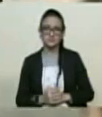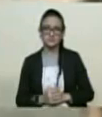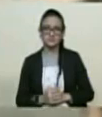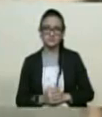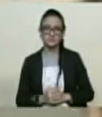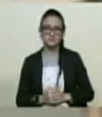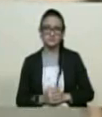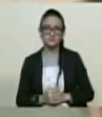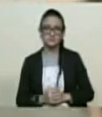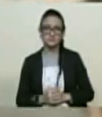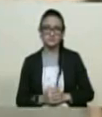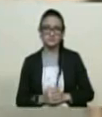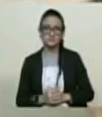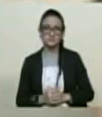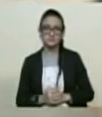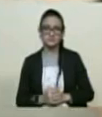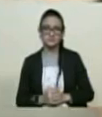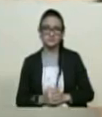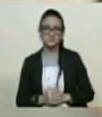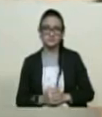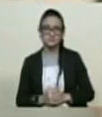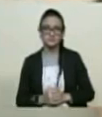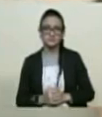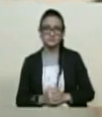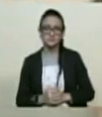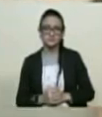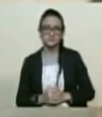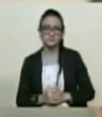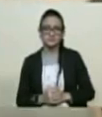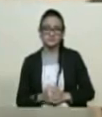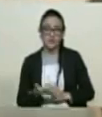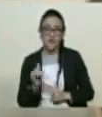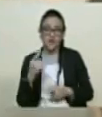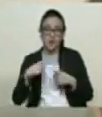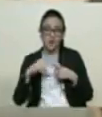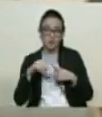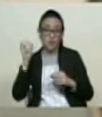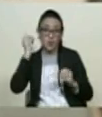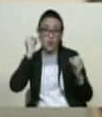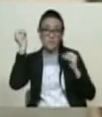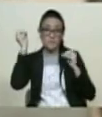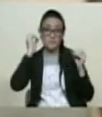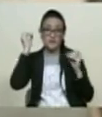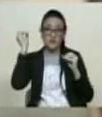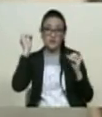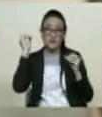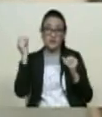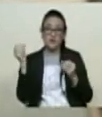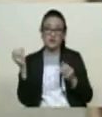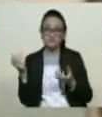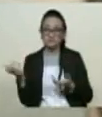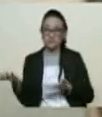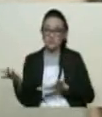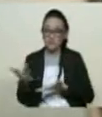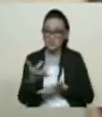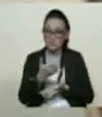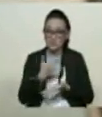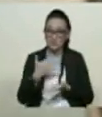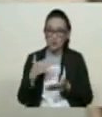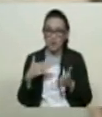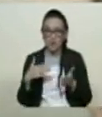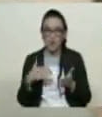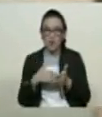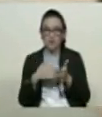Que ahí de nuevo ha habido grandes matrices que se han ido, hemos ido tomando medidas en contra de eso, como